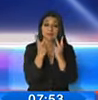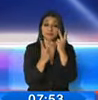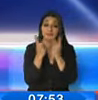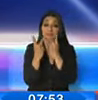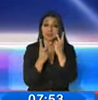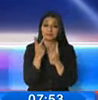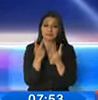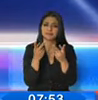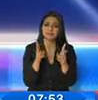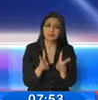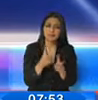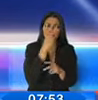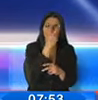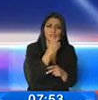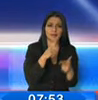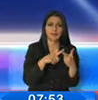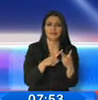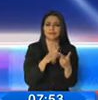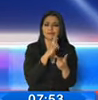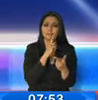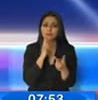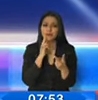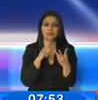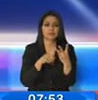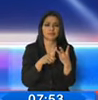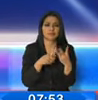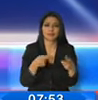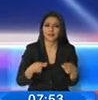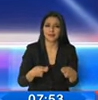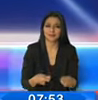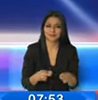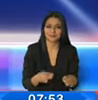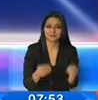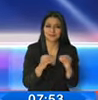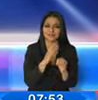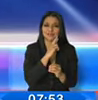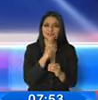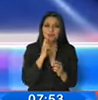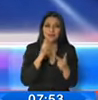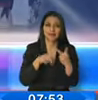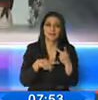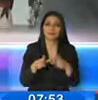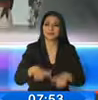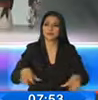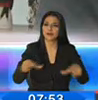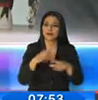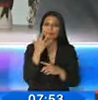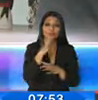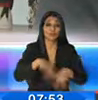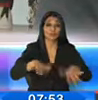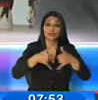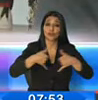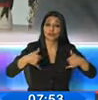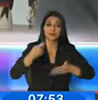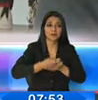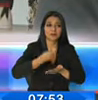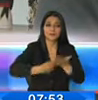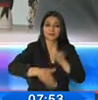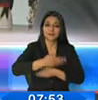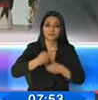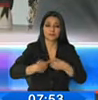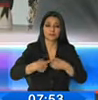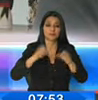mayor ocupación hotelera, hay mayor gasto en restaurantes, en todos los locales a nivel de la ciudad,